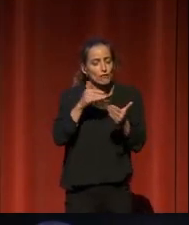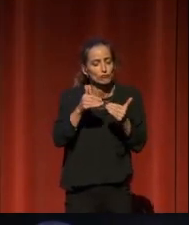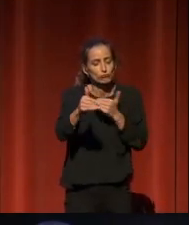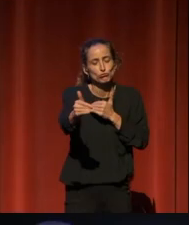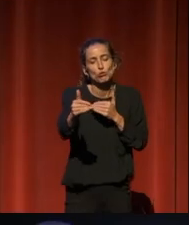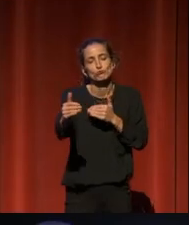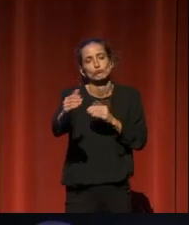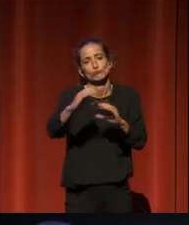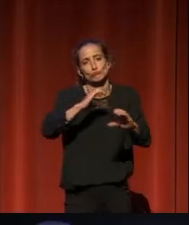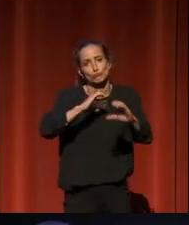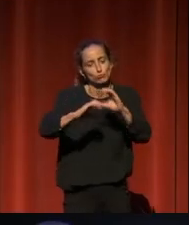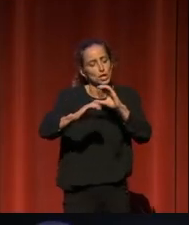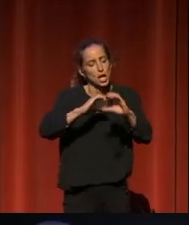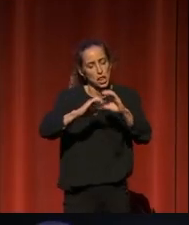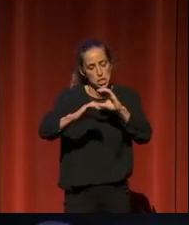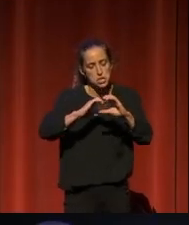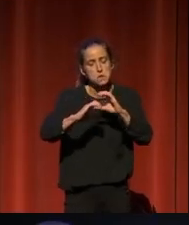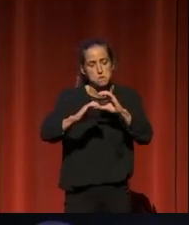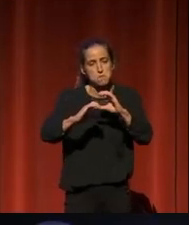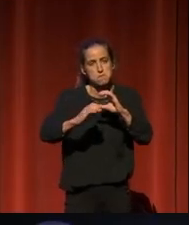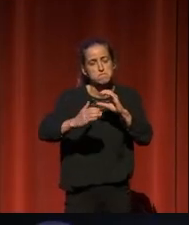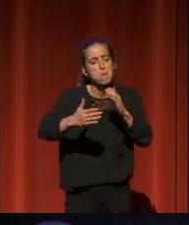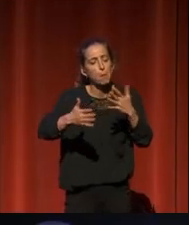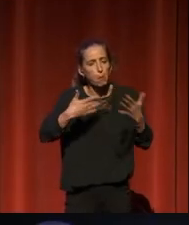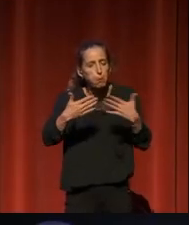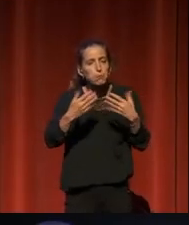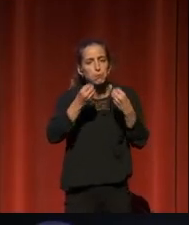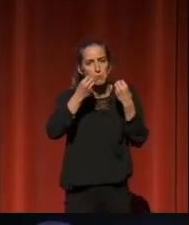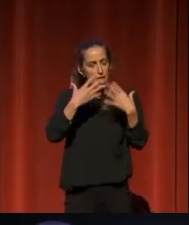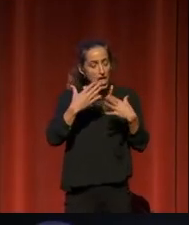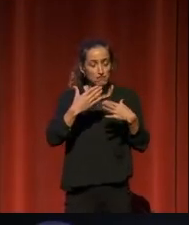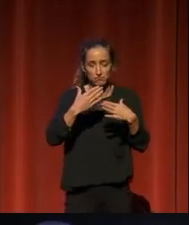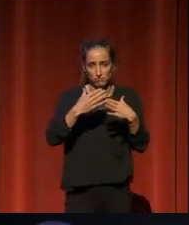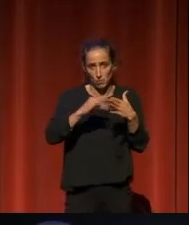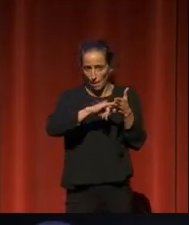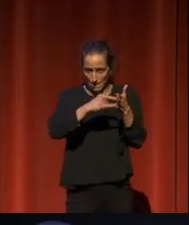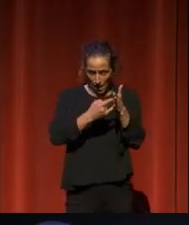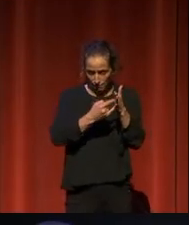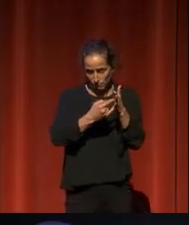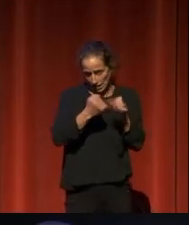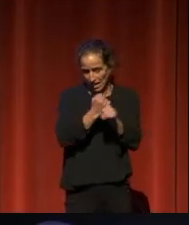comunicación fluida estrecha durante el proceso del plan de